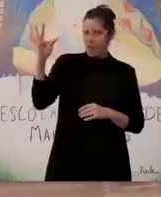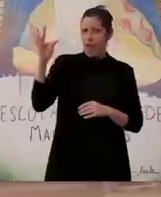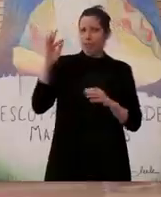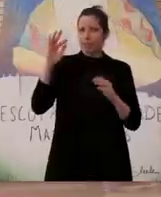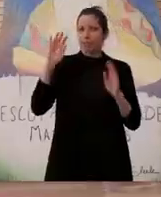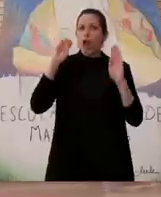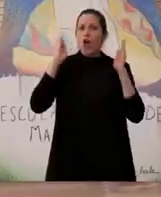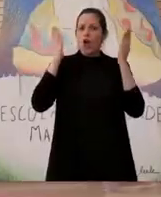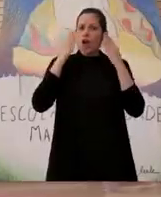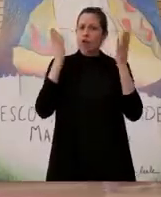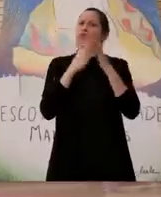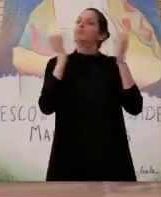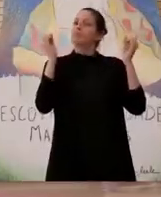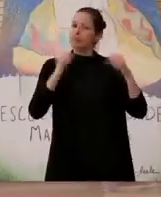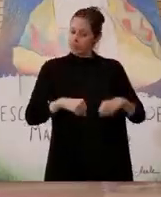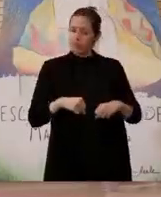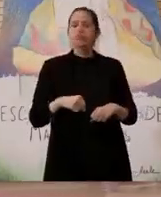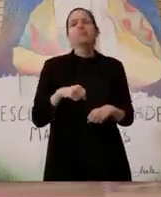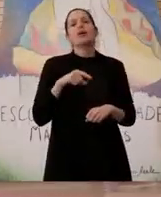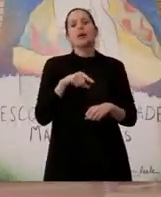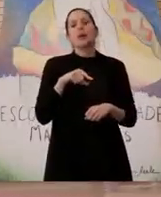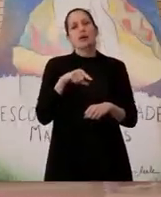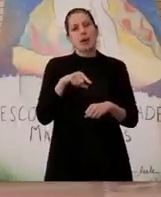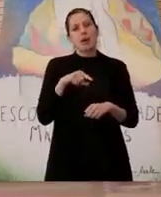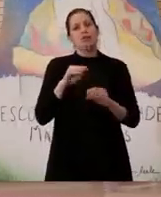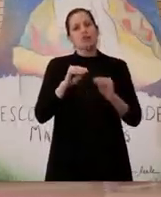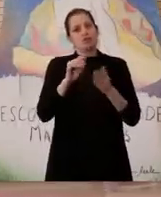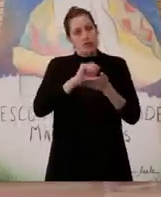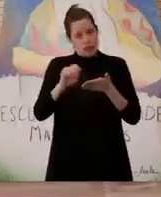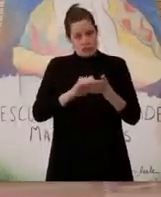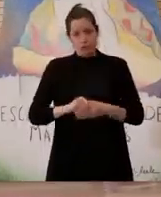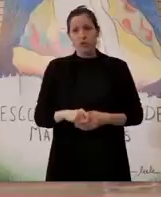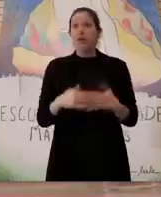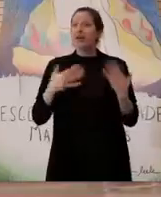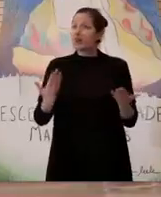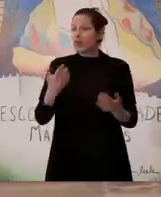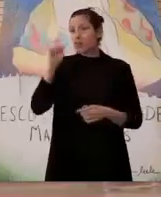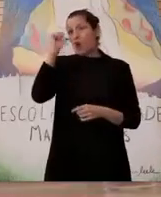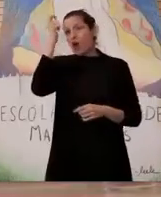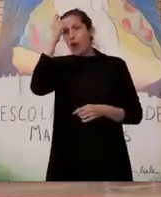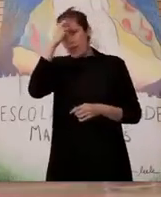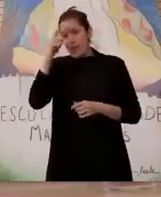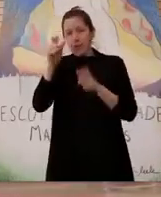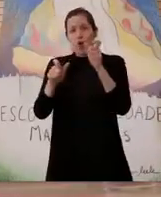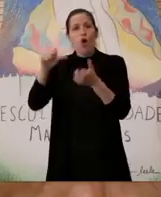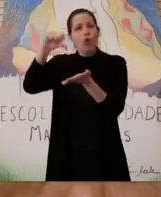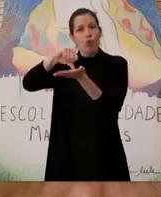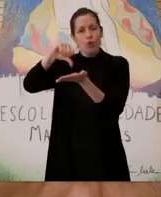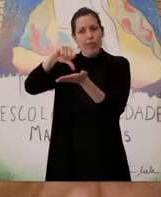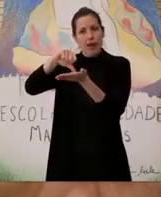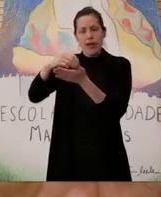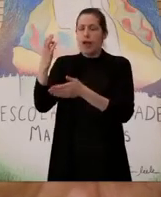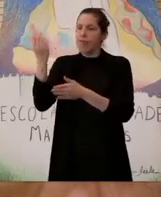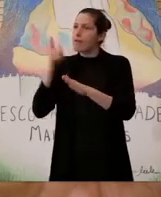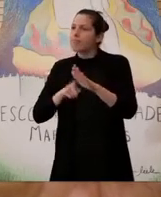entonces Bueno pues este concepto de ciudadanía tenemos que hacer que avance y es fundamental que este concepto de ciudadanía en la política